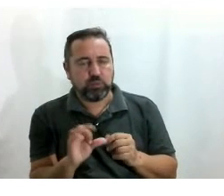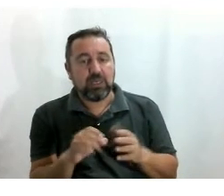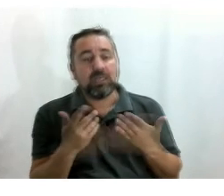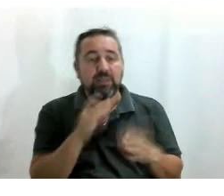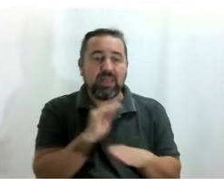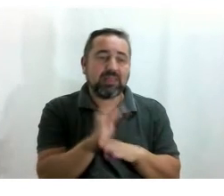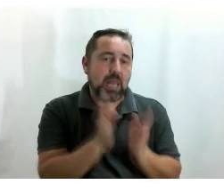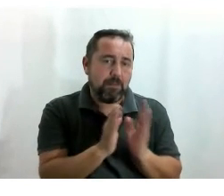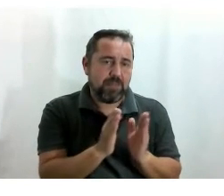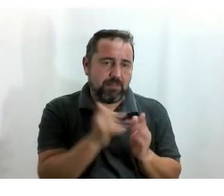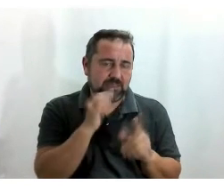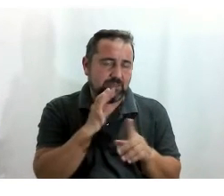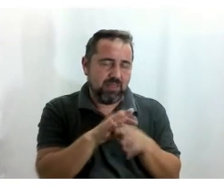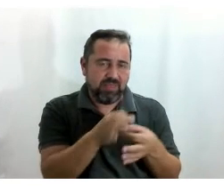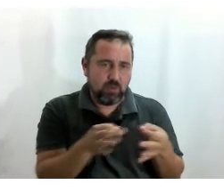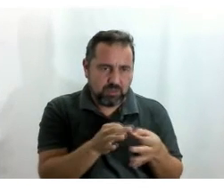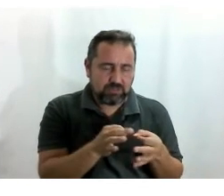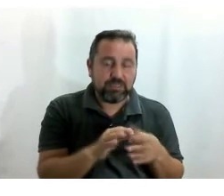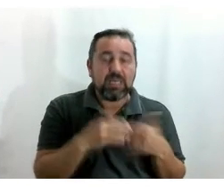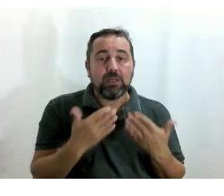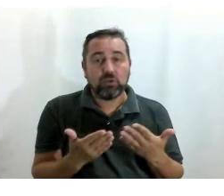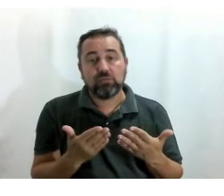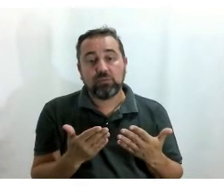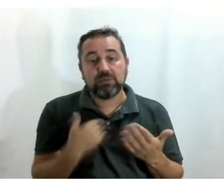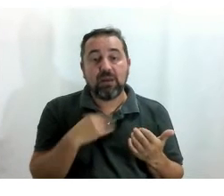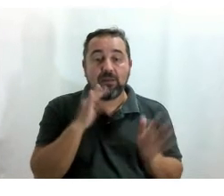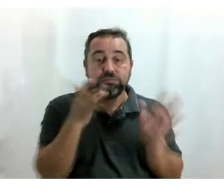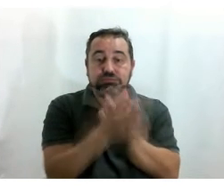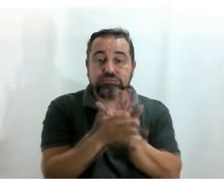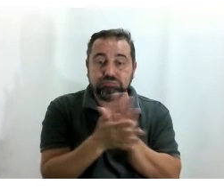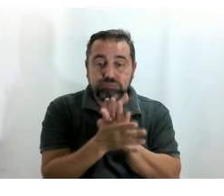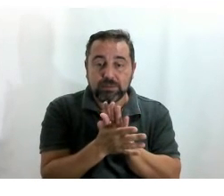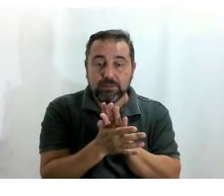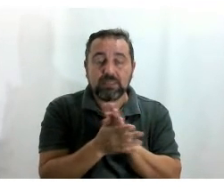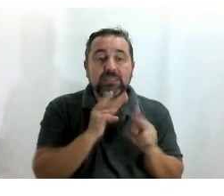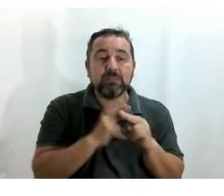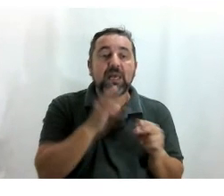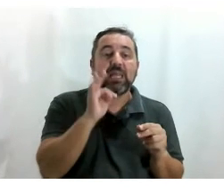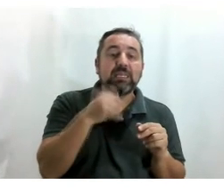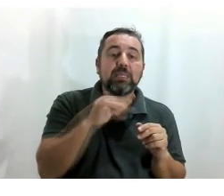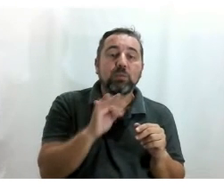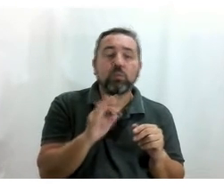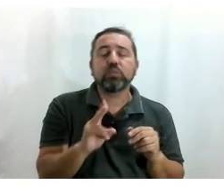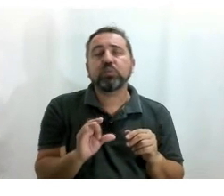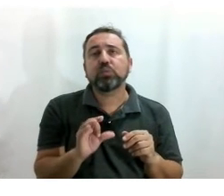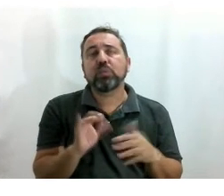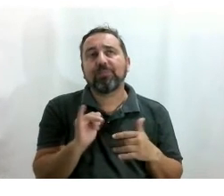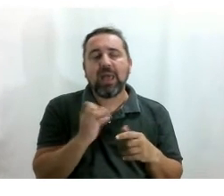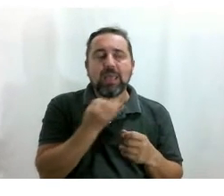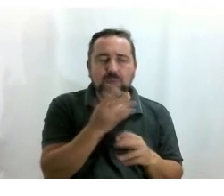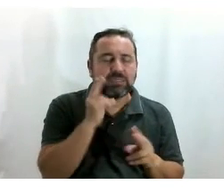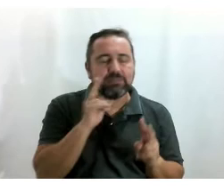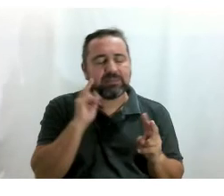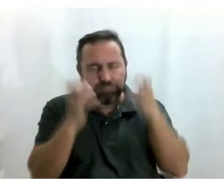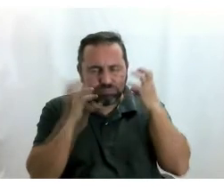terapia basada en células. Respecto a lo que comentabais sobre el tinnitus, sí que hay a lo mejor ciertas